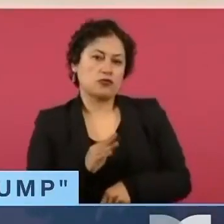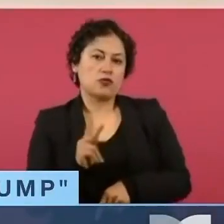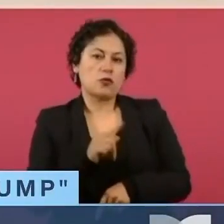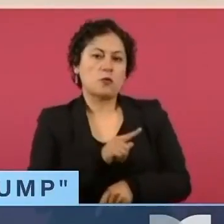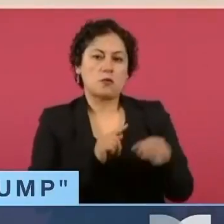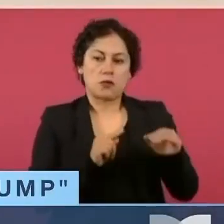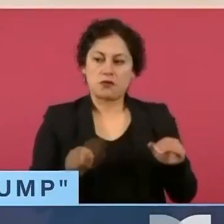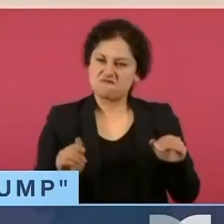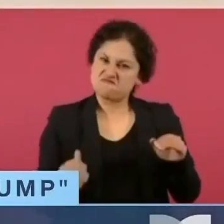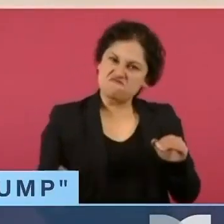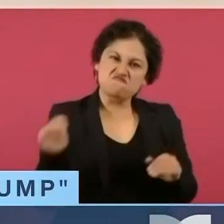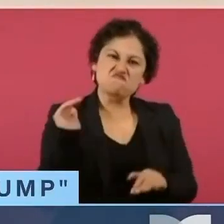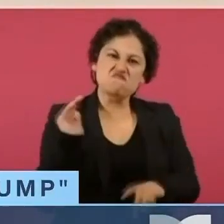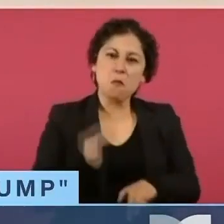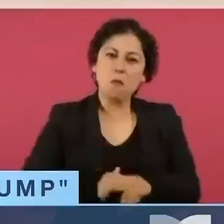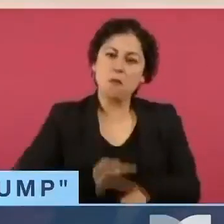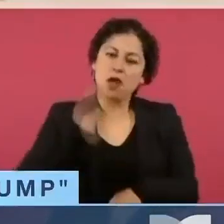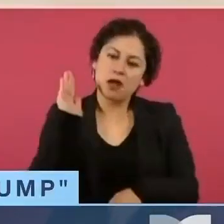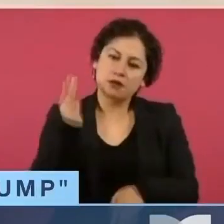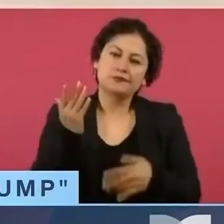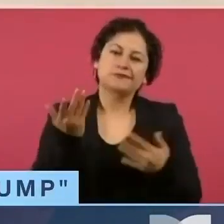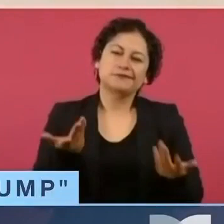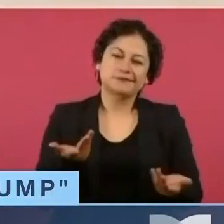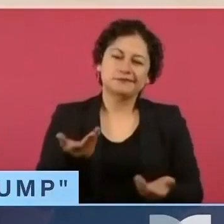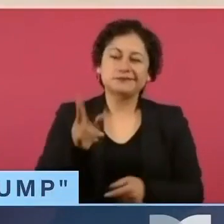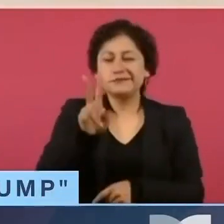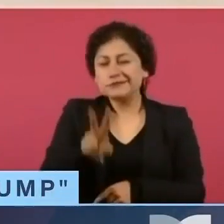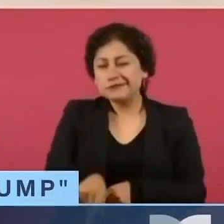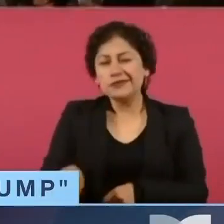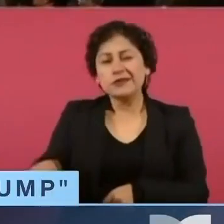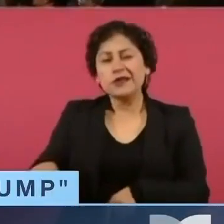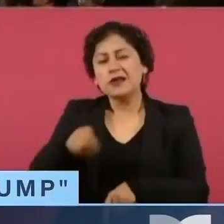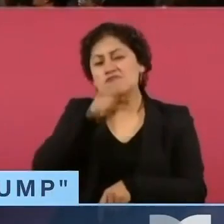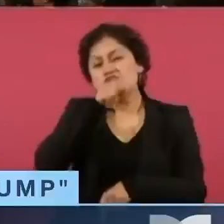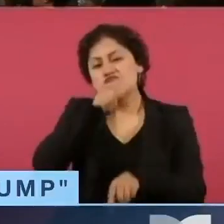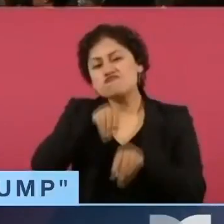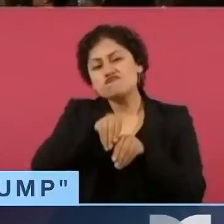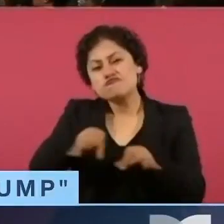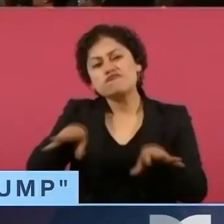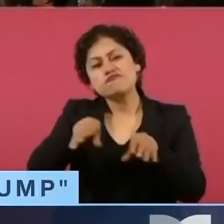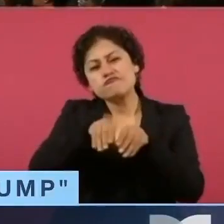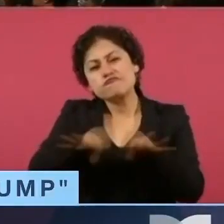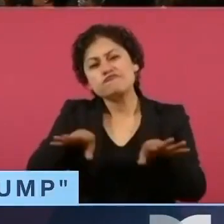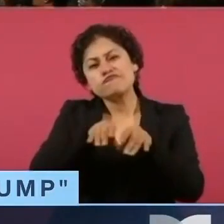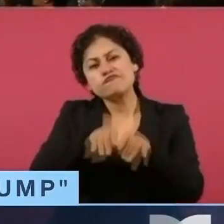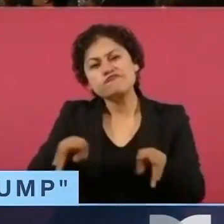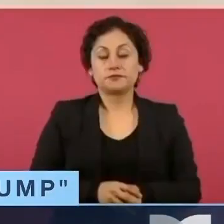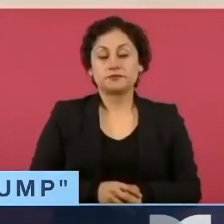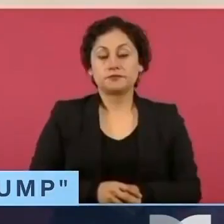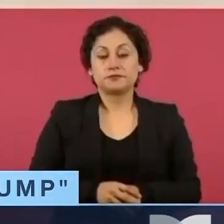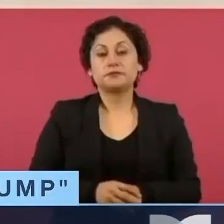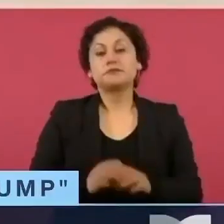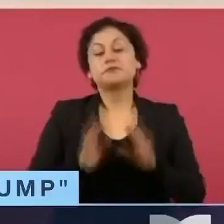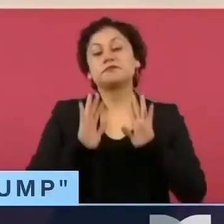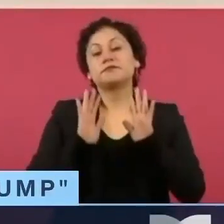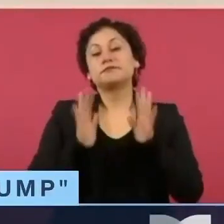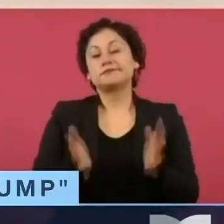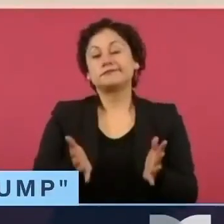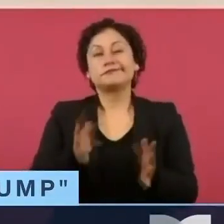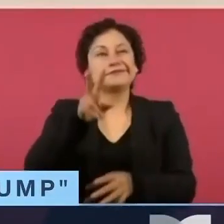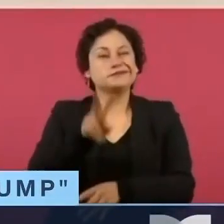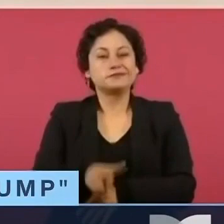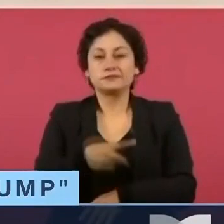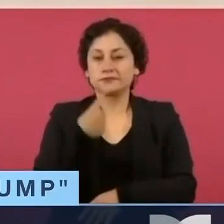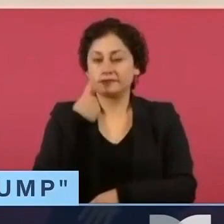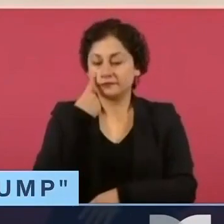López Obrador habló sobre el envío de fuerzas especiales en el marco del primer debate republicano realizado el miércoles en Milwaukee. Además, considera